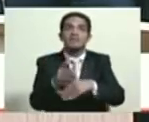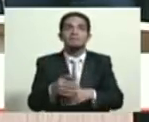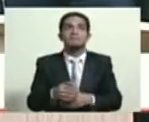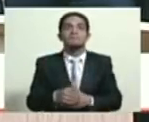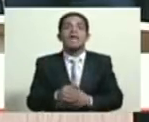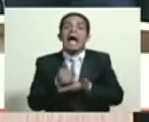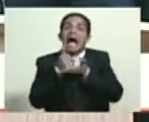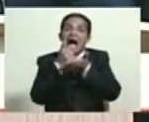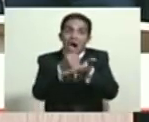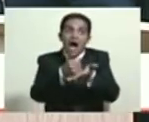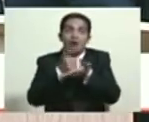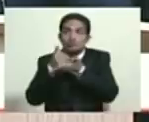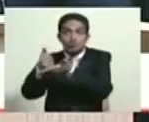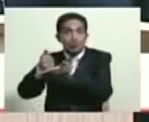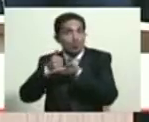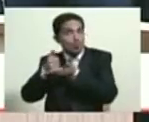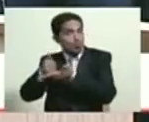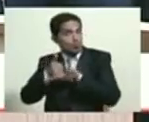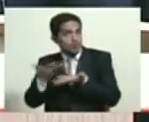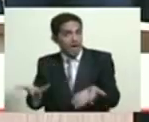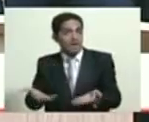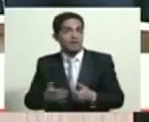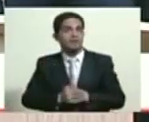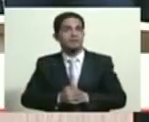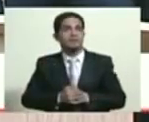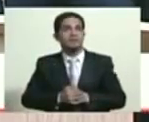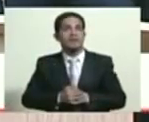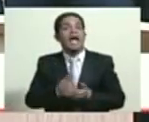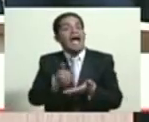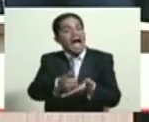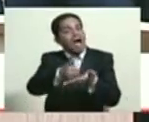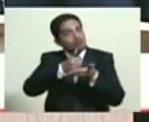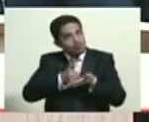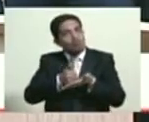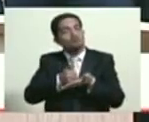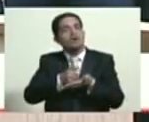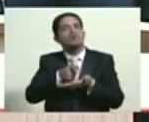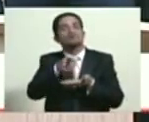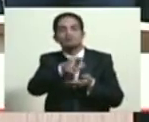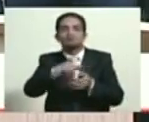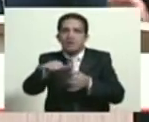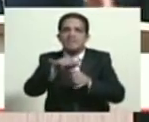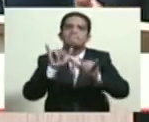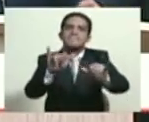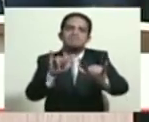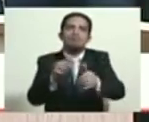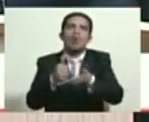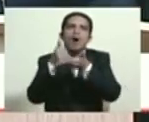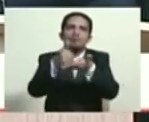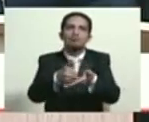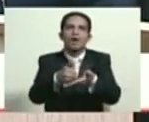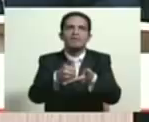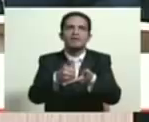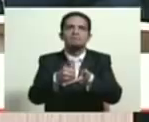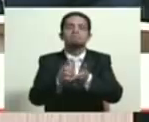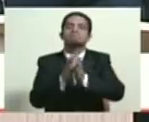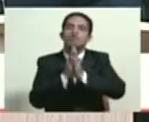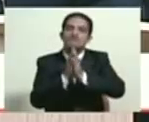Ayúdense a ayudarnos. Ayúdennos ayudándose. Ahorremos la electricidad.